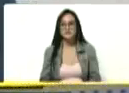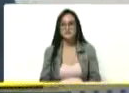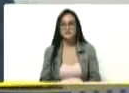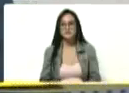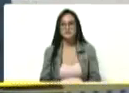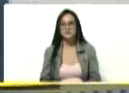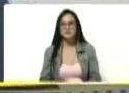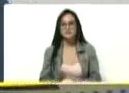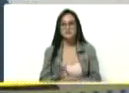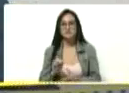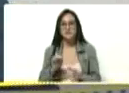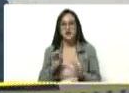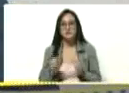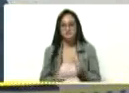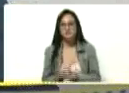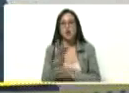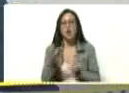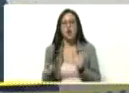refundación de Naciones Unidas